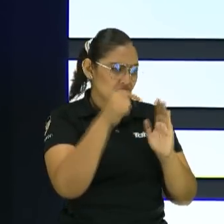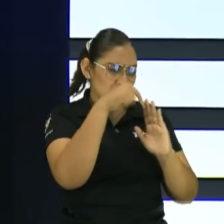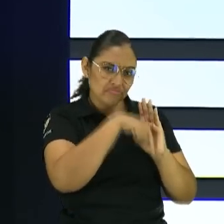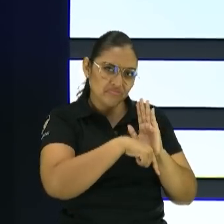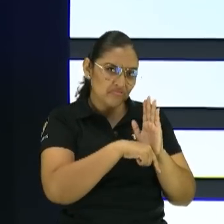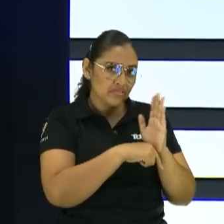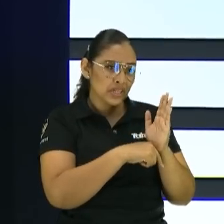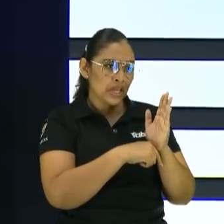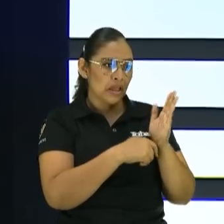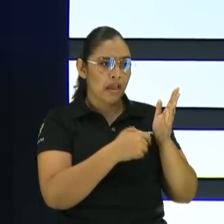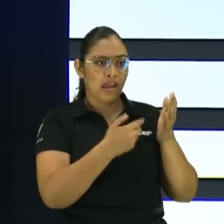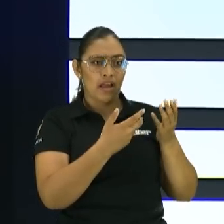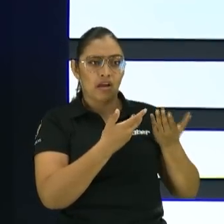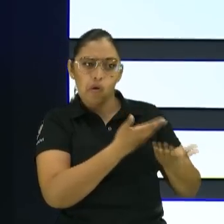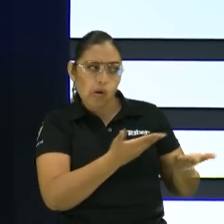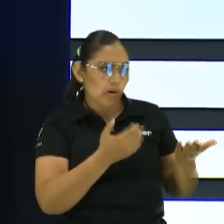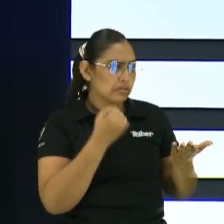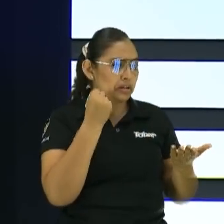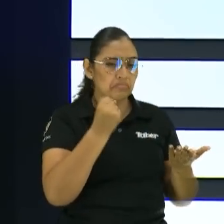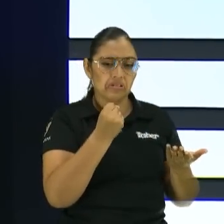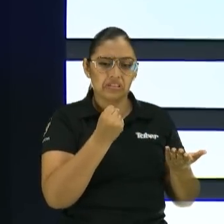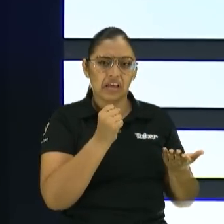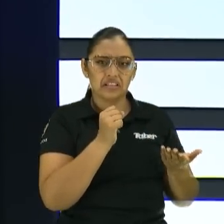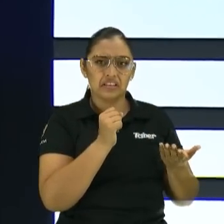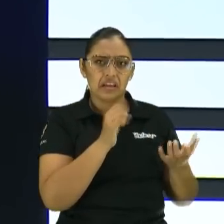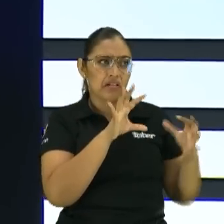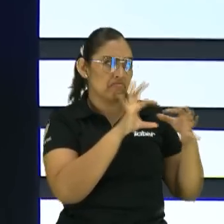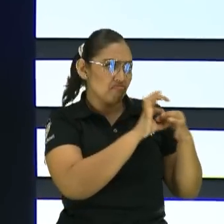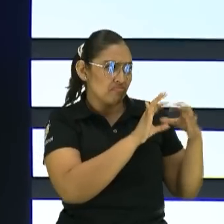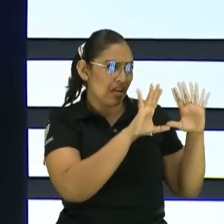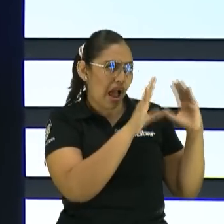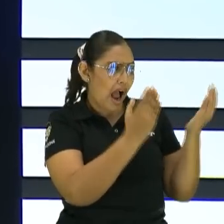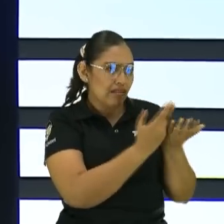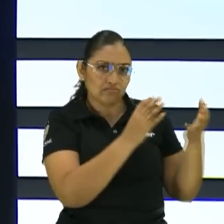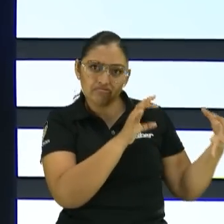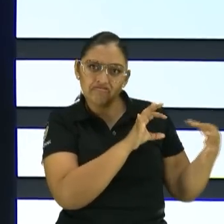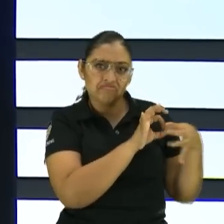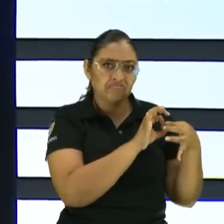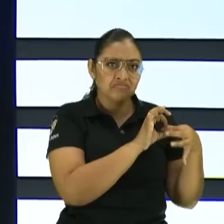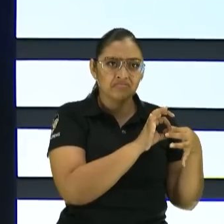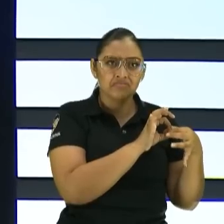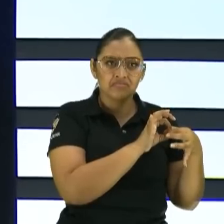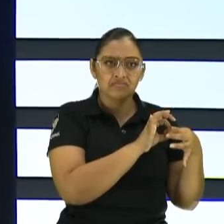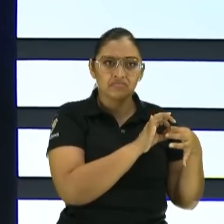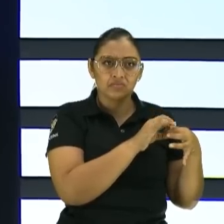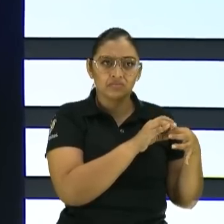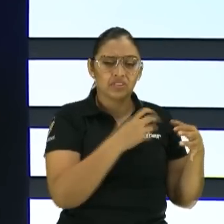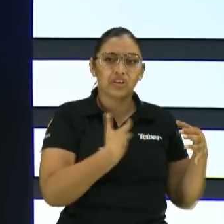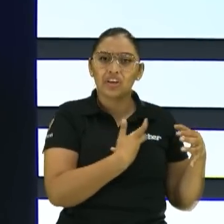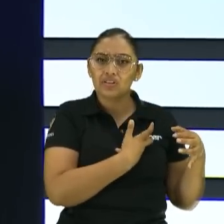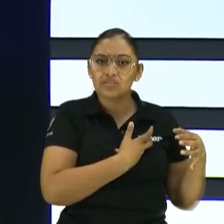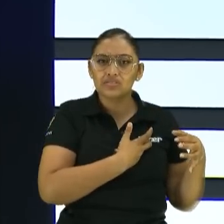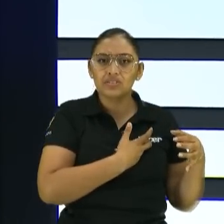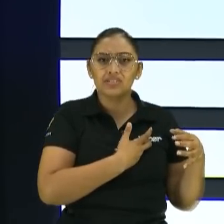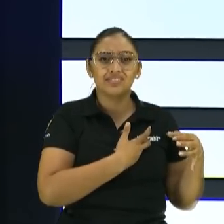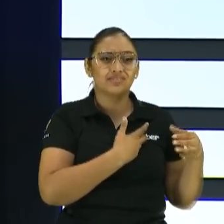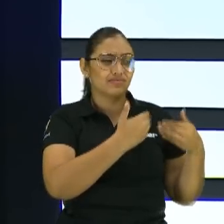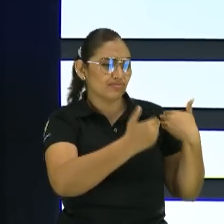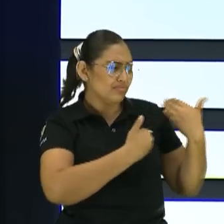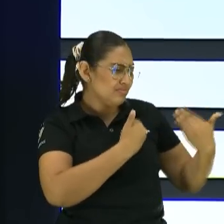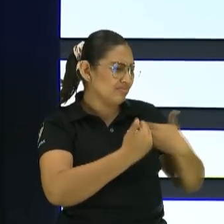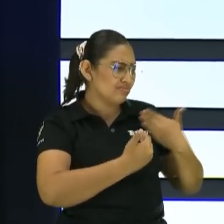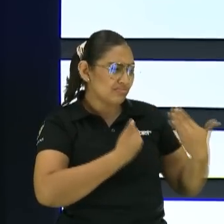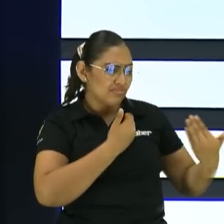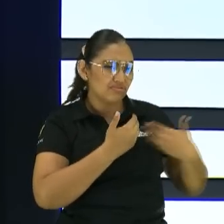prioridades ni tampoco sus deseos mundanos y de repente llega el fracaso y dice Es que a mí la iglesia no me